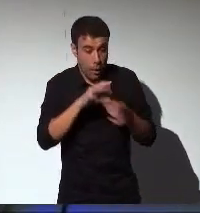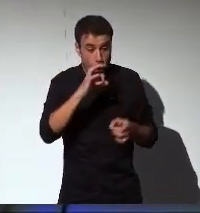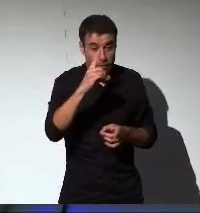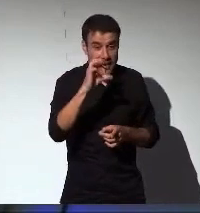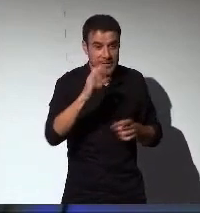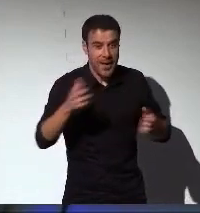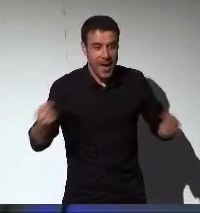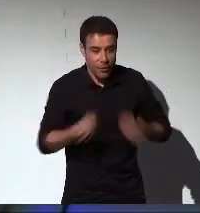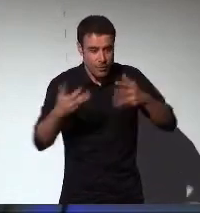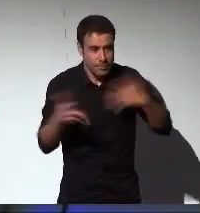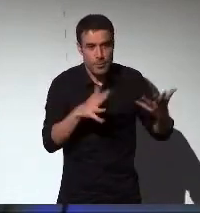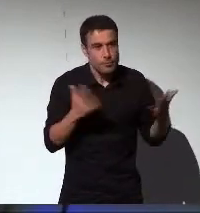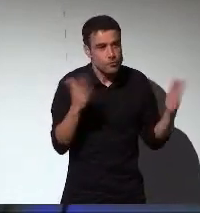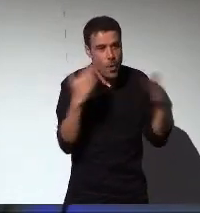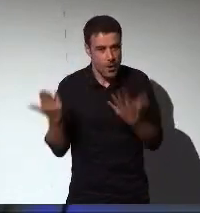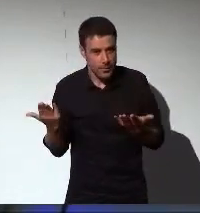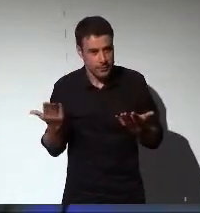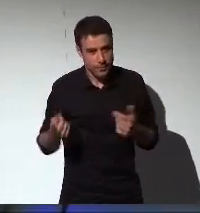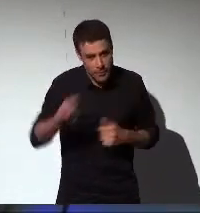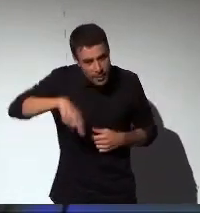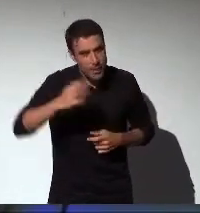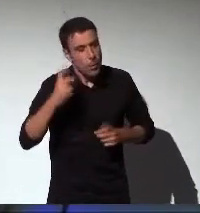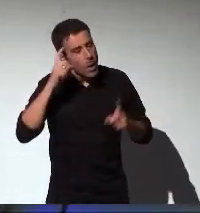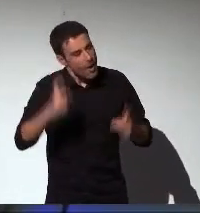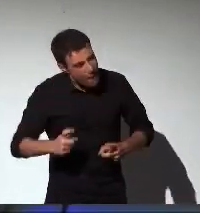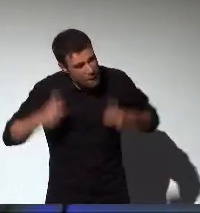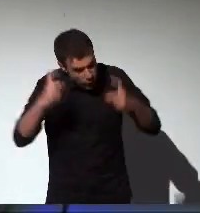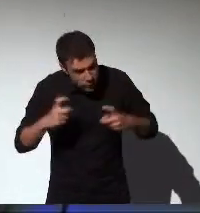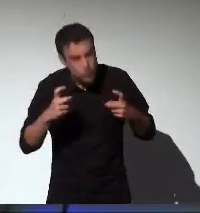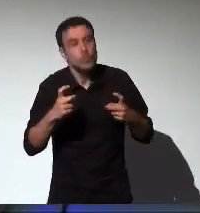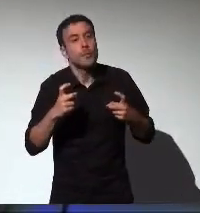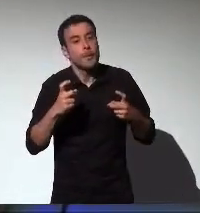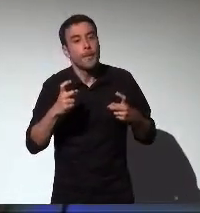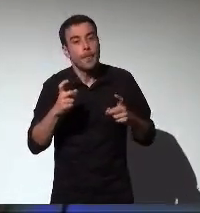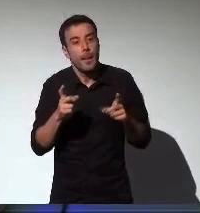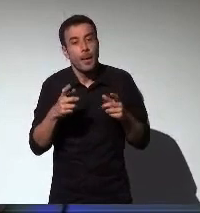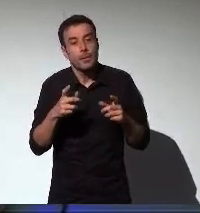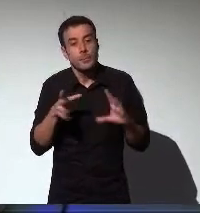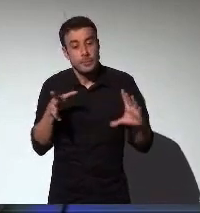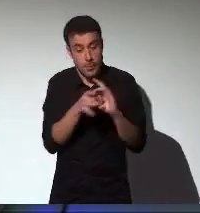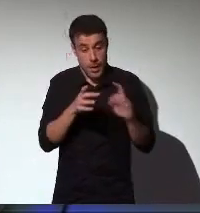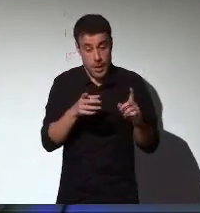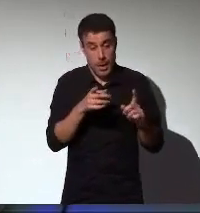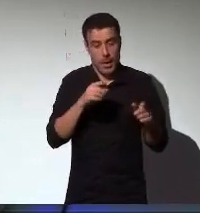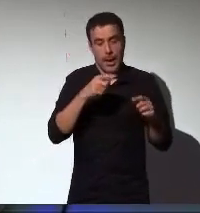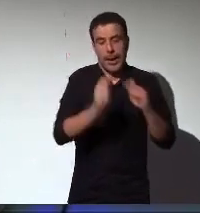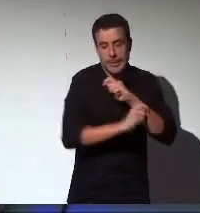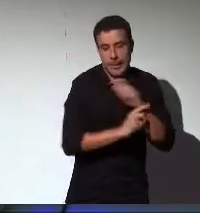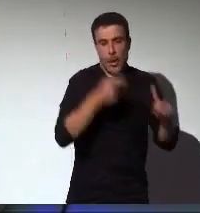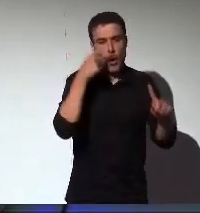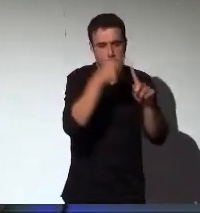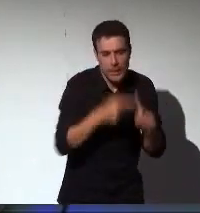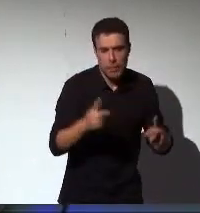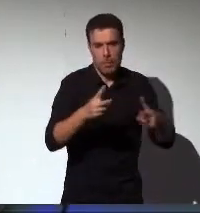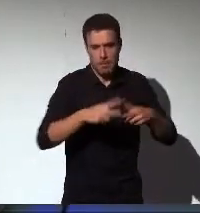Tenemos que hacer un esfuerzo por, al menos paralelamente a la definición de estrategias, de objetivos, de metas,